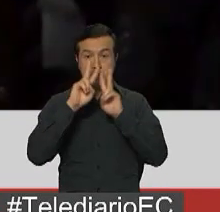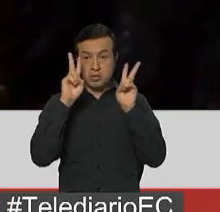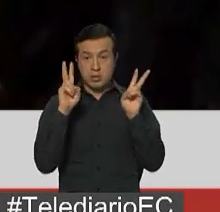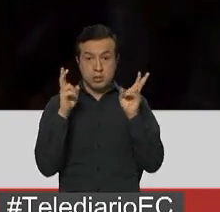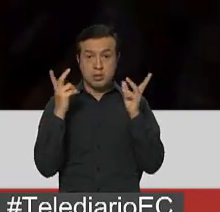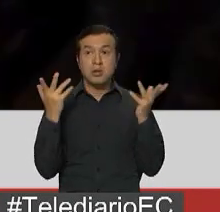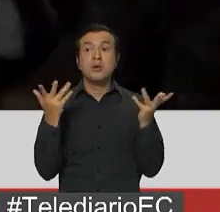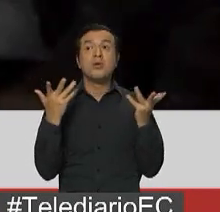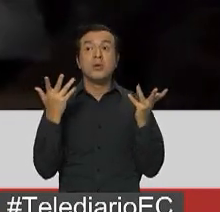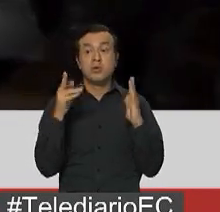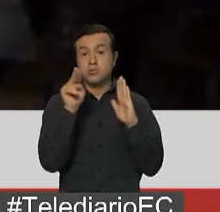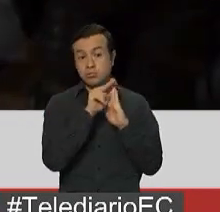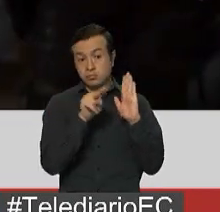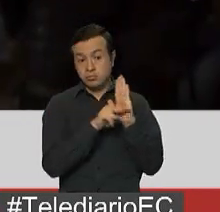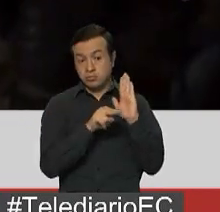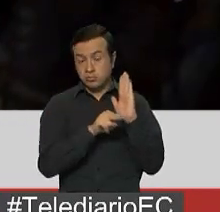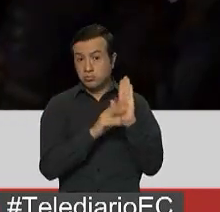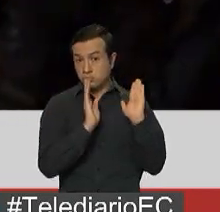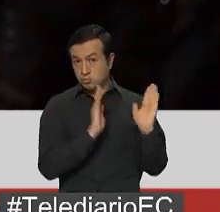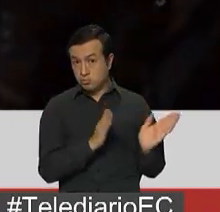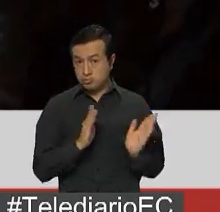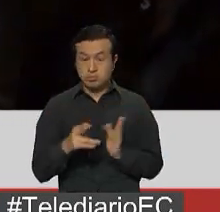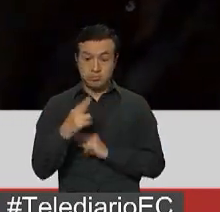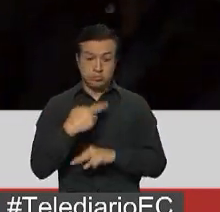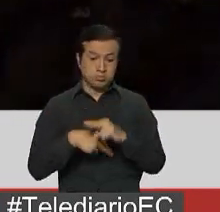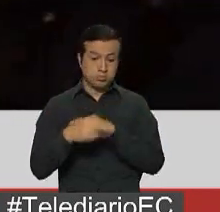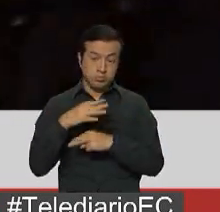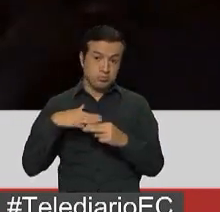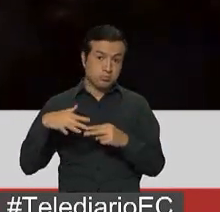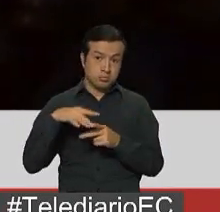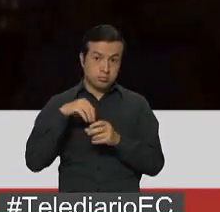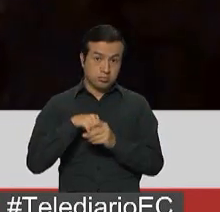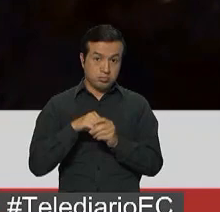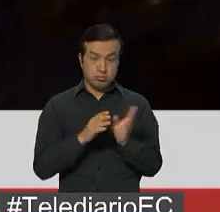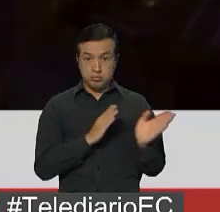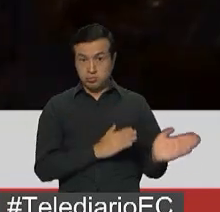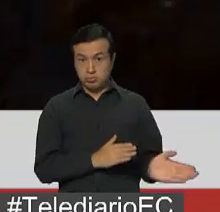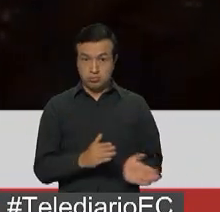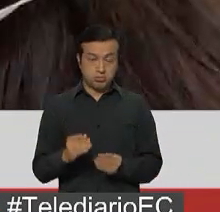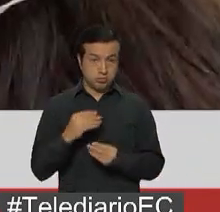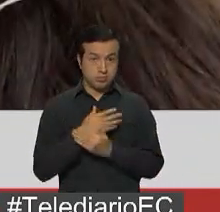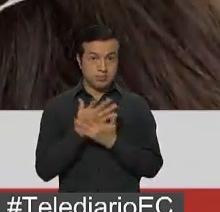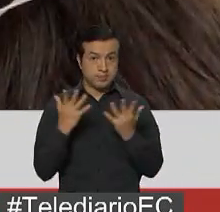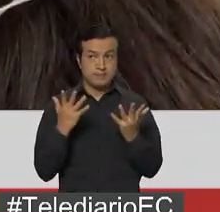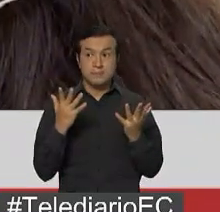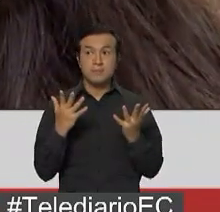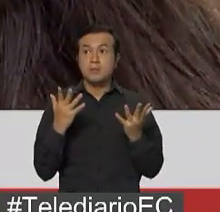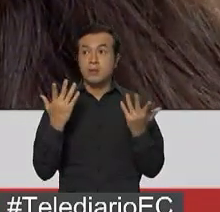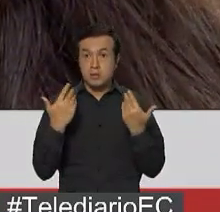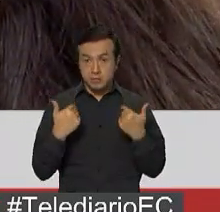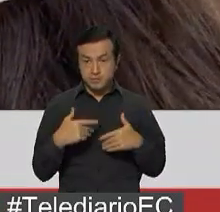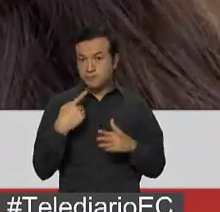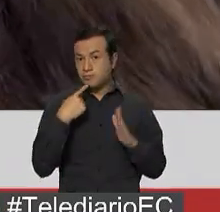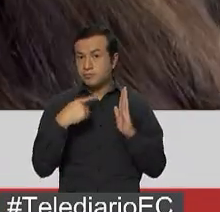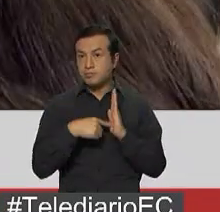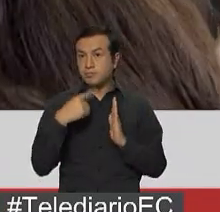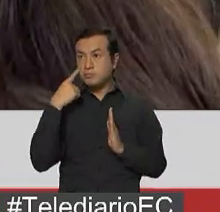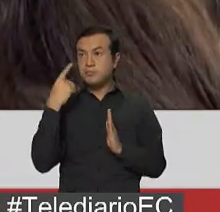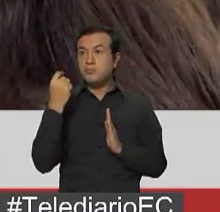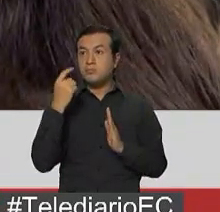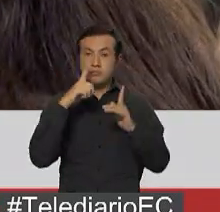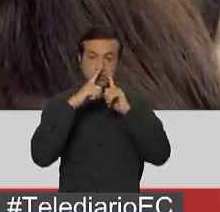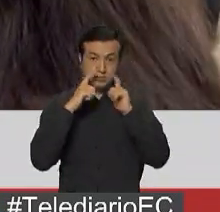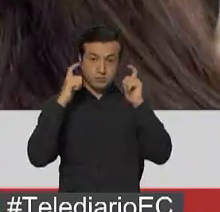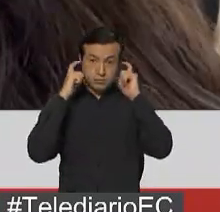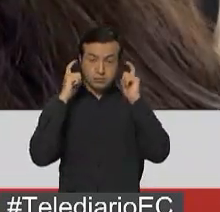establecieron los precios referenciales de comercialización de los insumos médicos de esta manera por ejemplo el valor de las